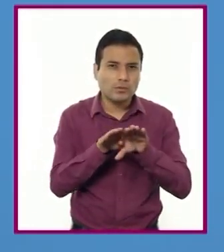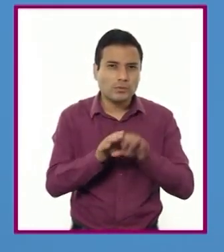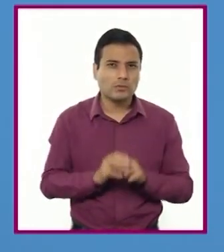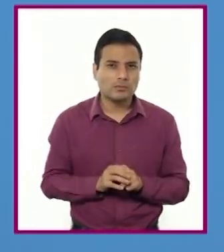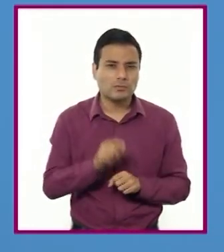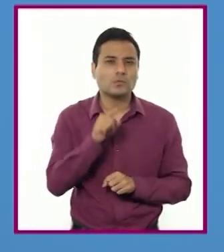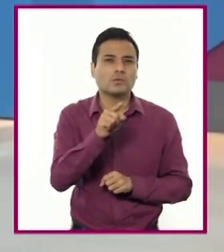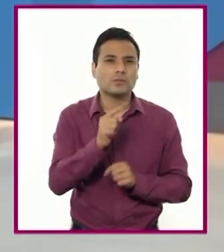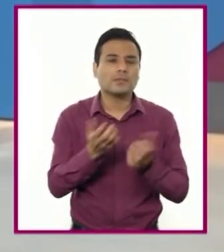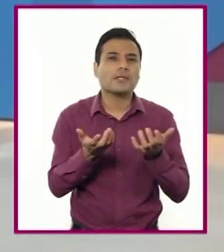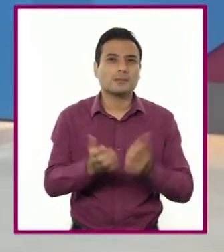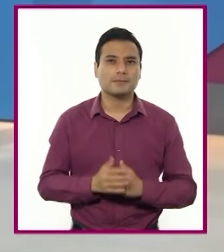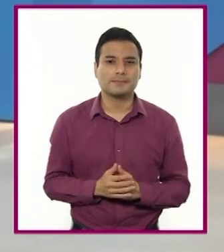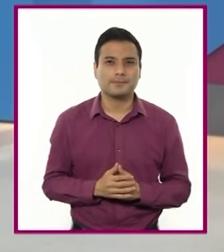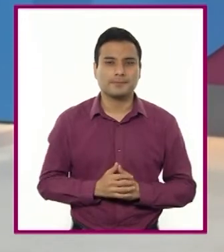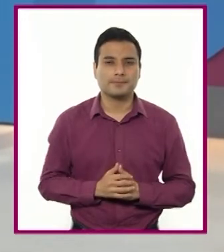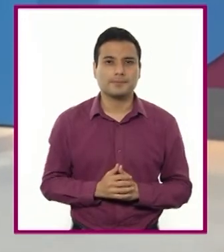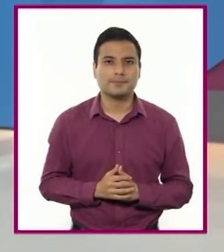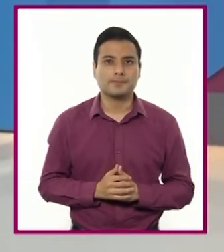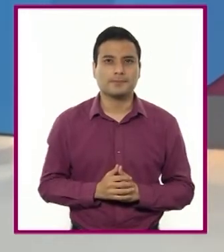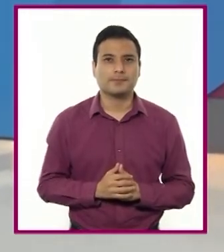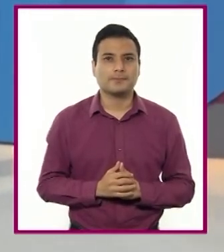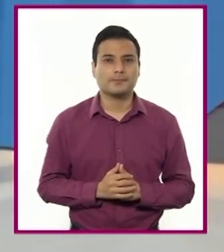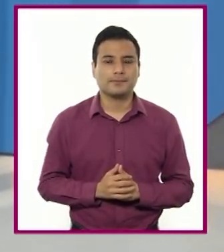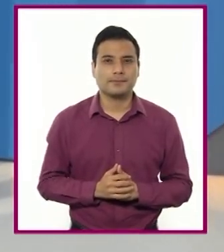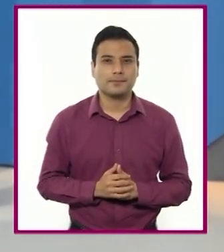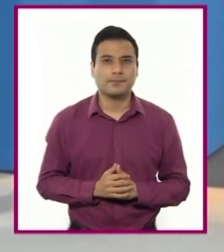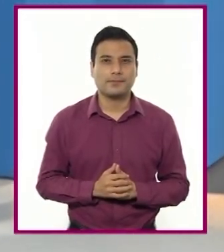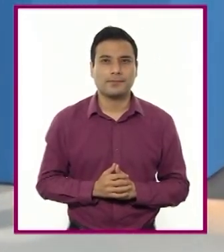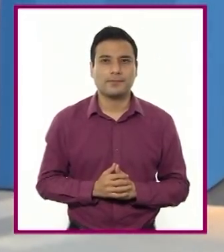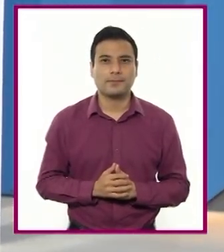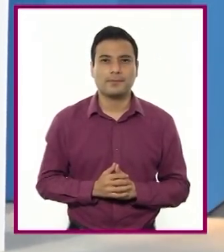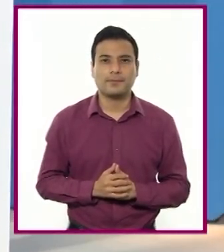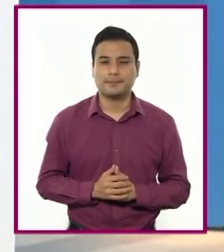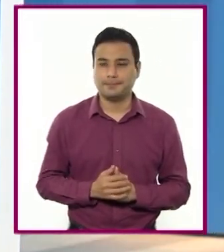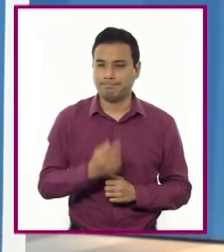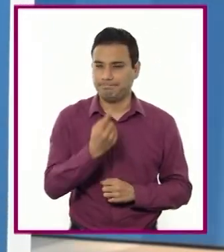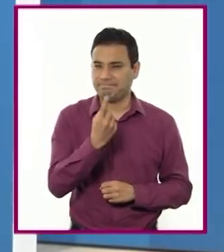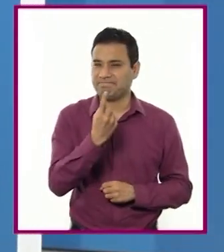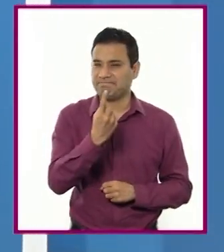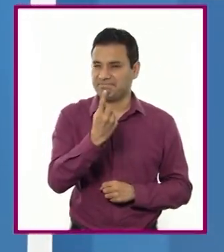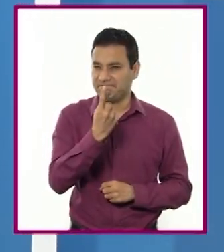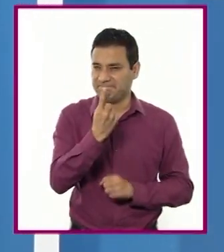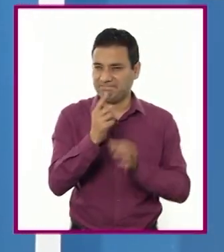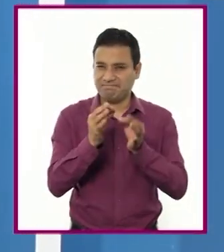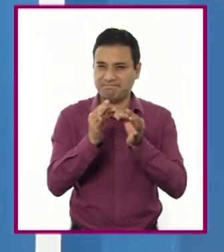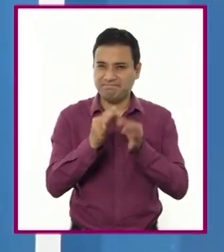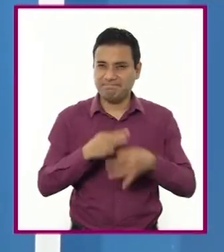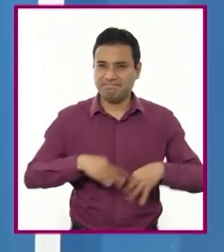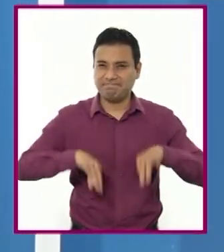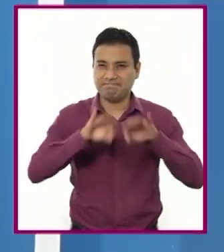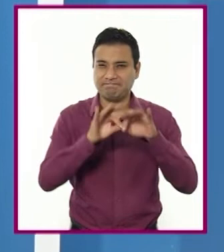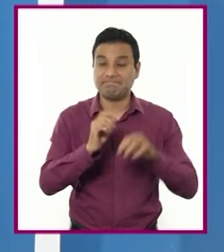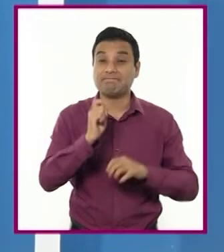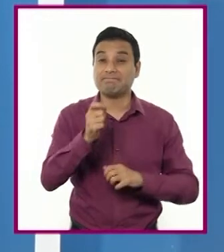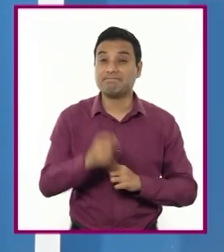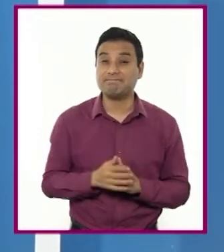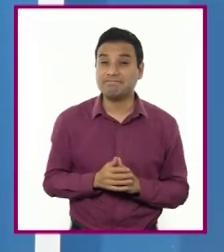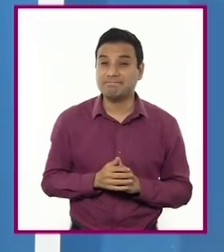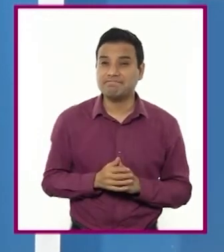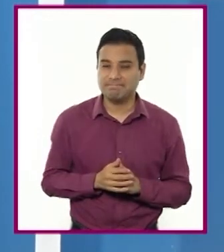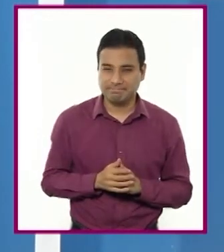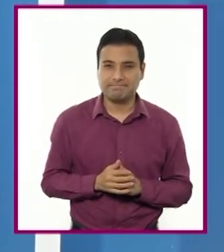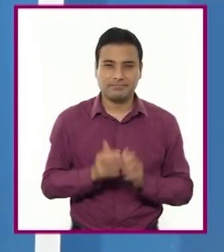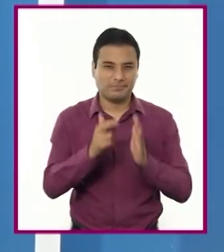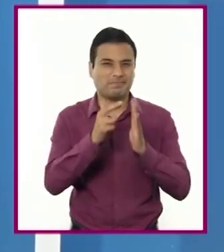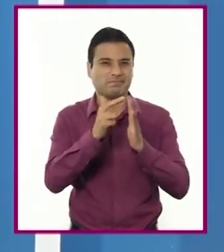deben llevar a cabo? Uno de los principios que guían y orientan al cuidado de nuestra salud es el principio de la autonomía.